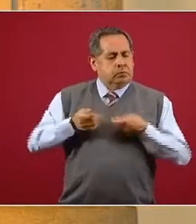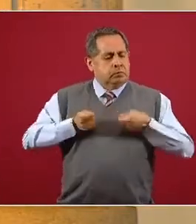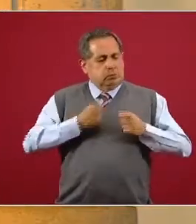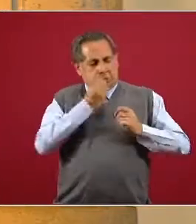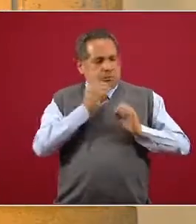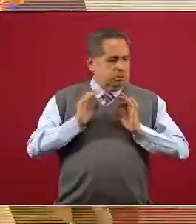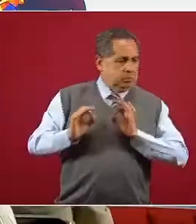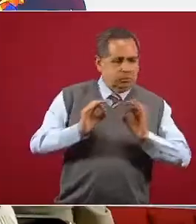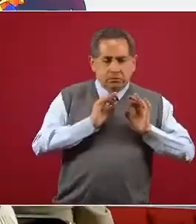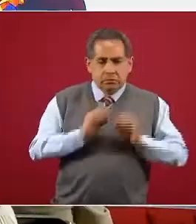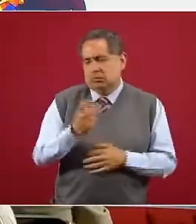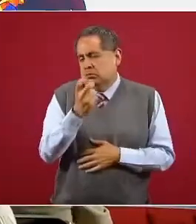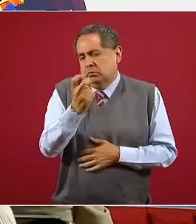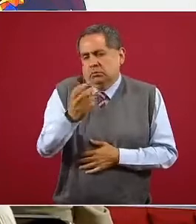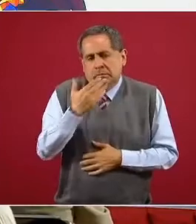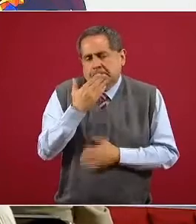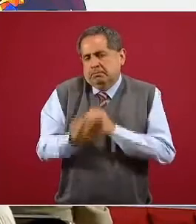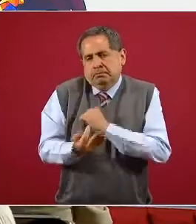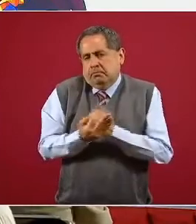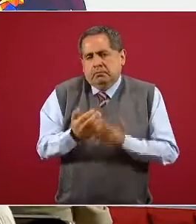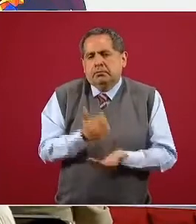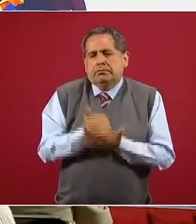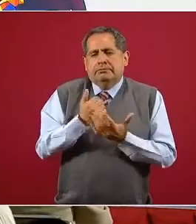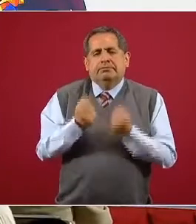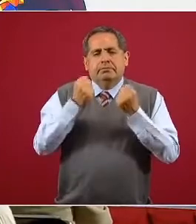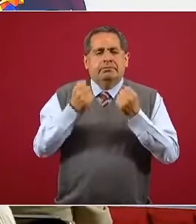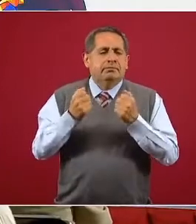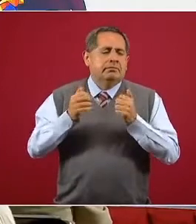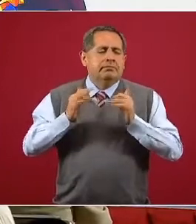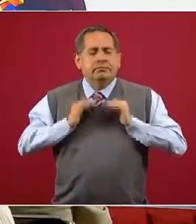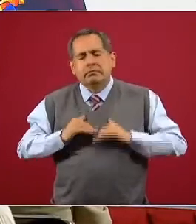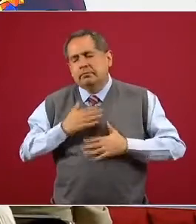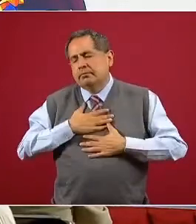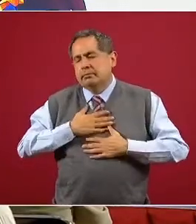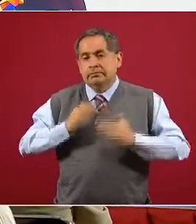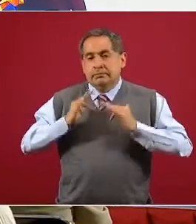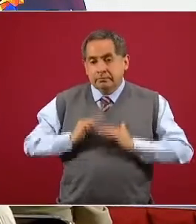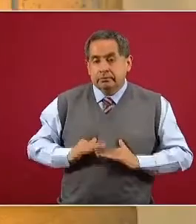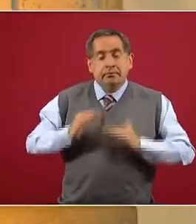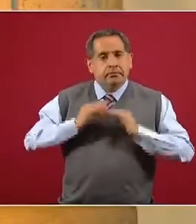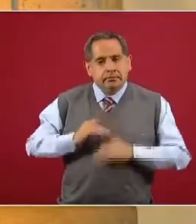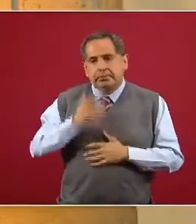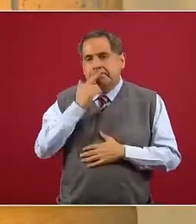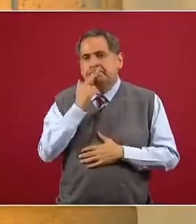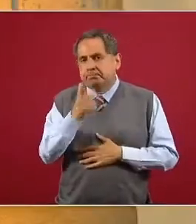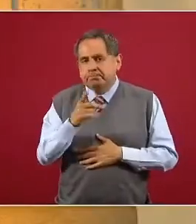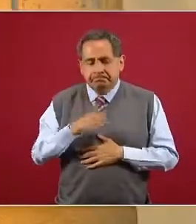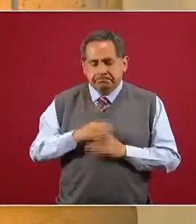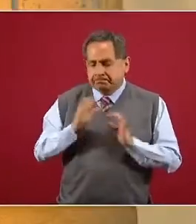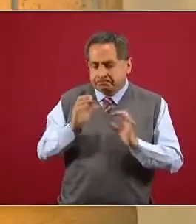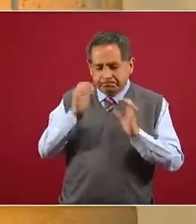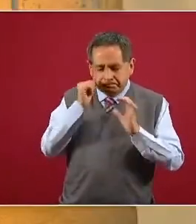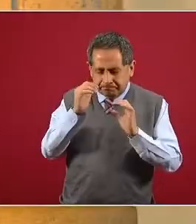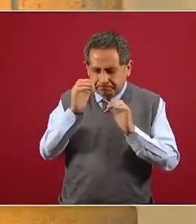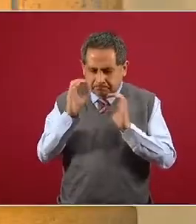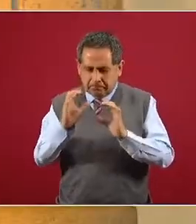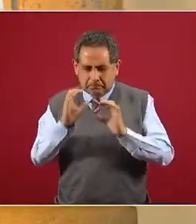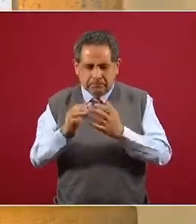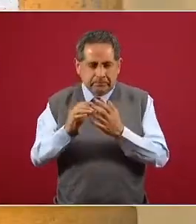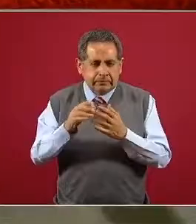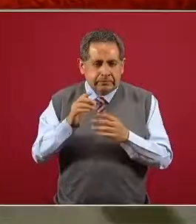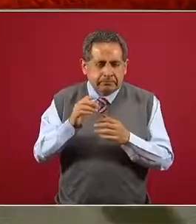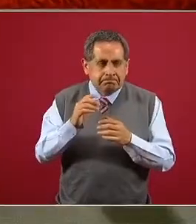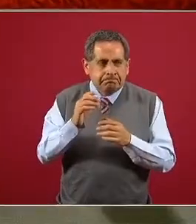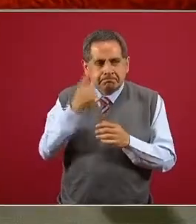como persona que vive con diabetes, puedo estar un poco más tranquilo, pero siempre atento a mis signos y síntomas para